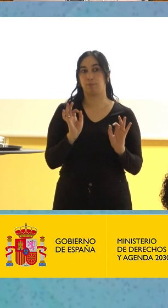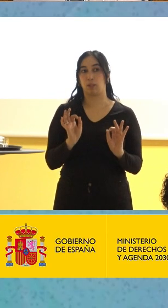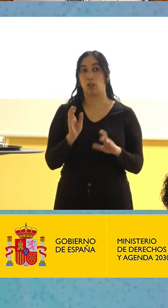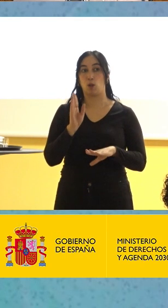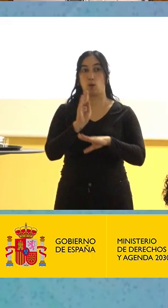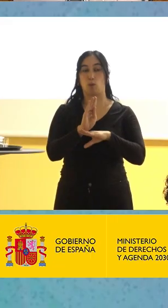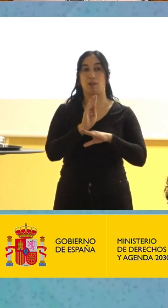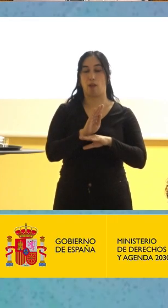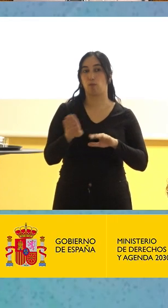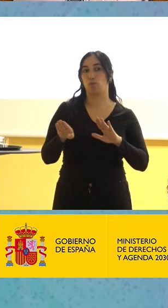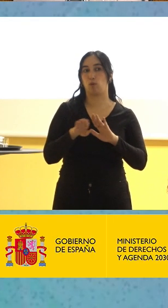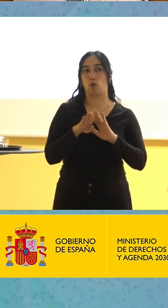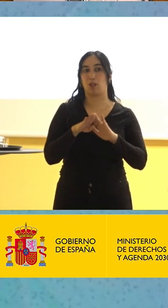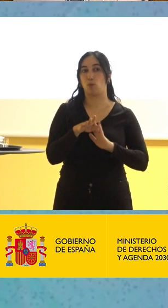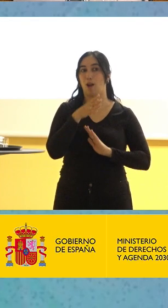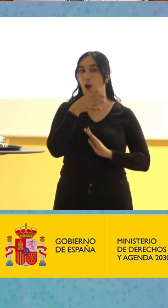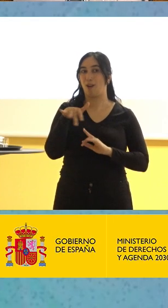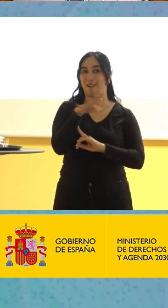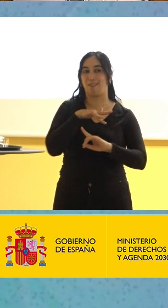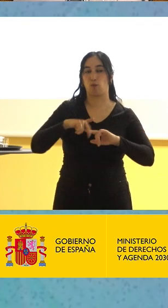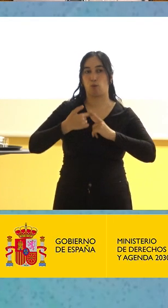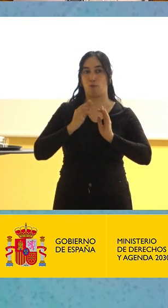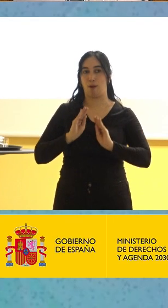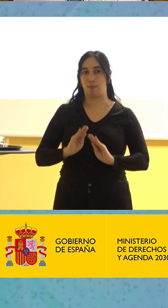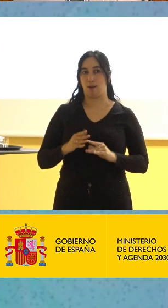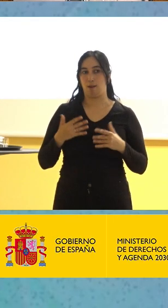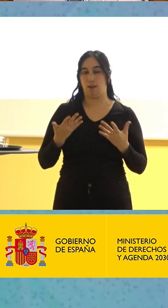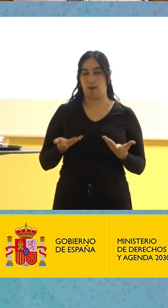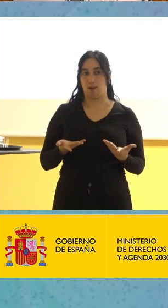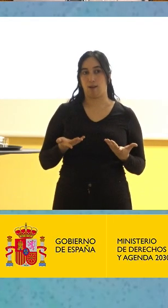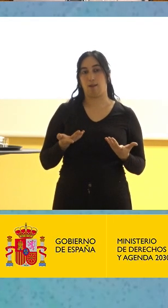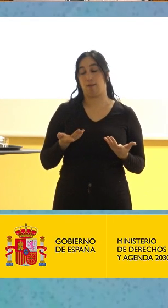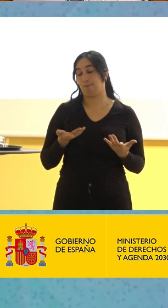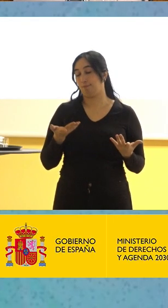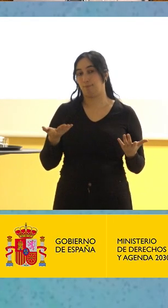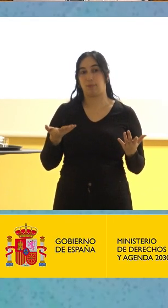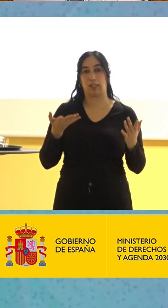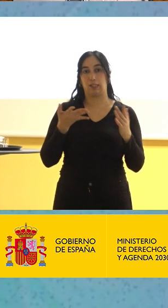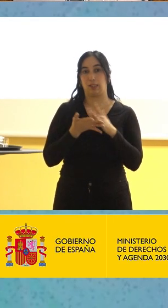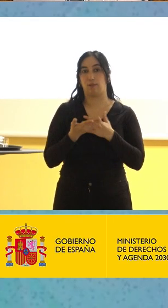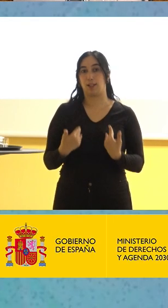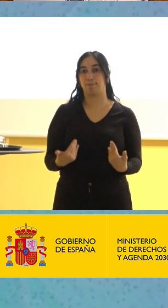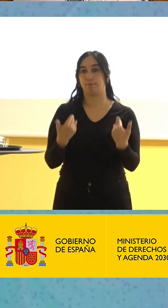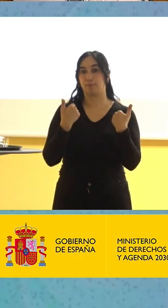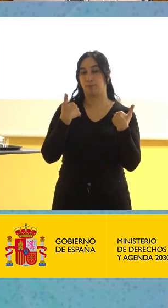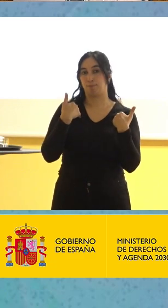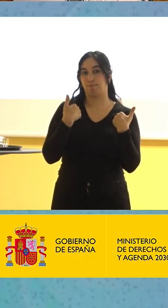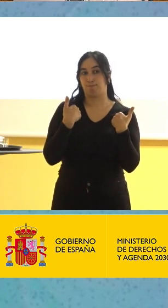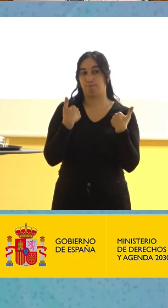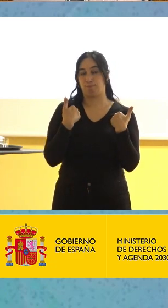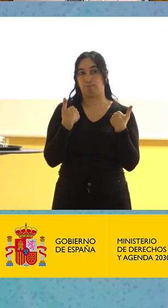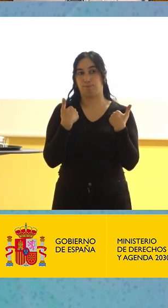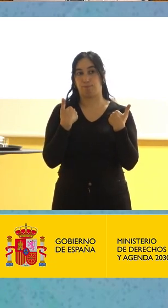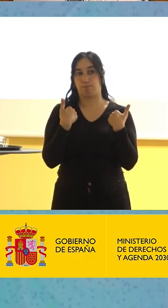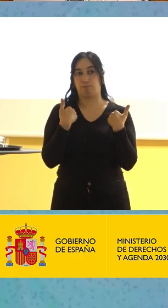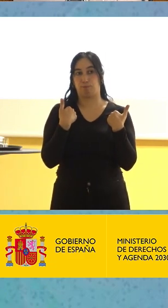el cuidado sigue descansando en el entorno familiar, sigue, digamos, sin un